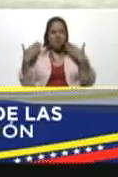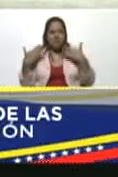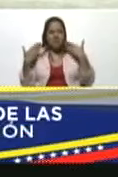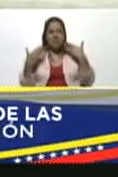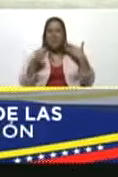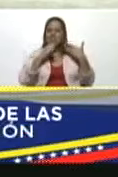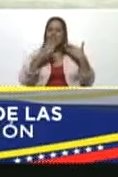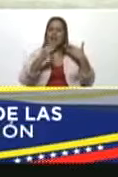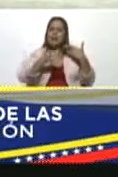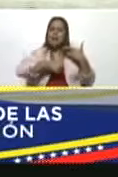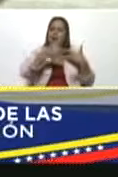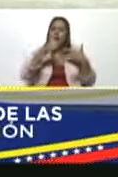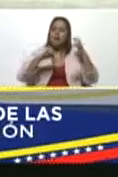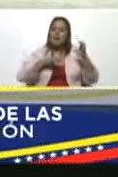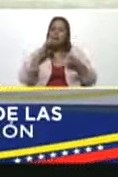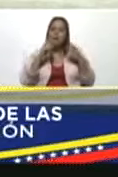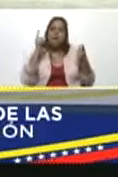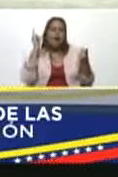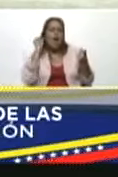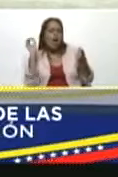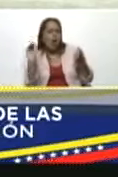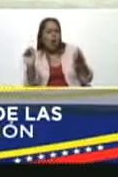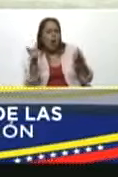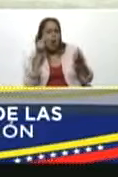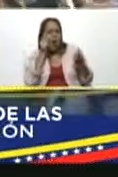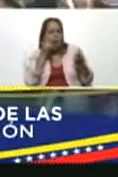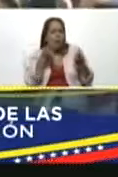¿Quiénes están más emocionadas, las mujeres o los hombres?